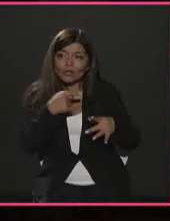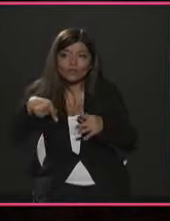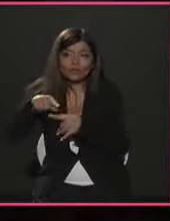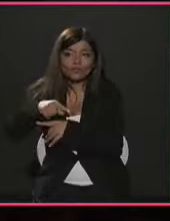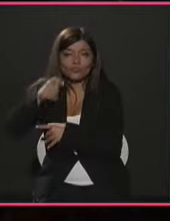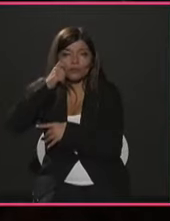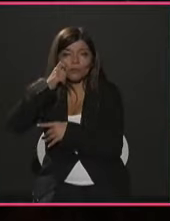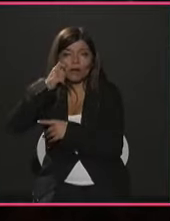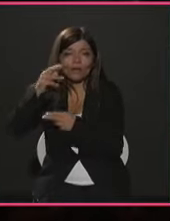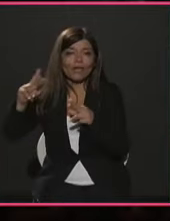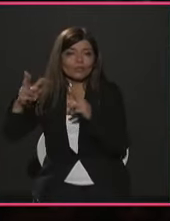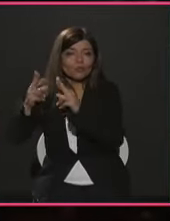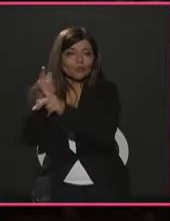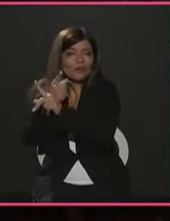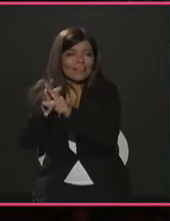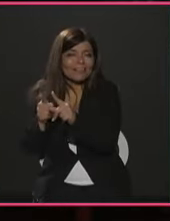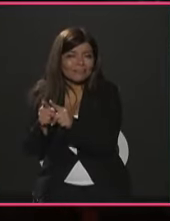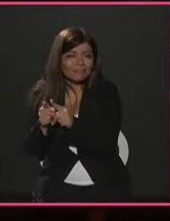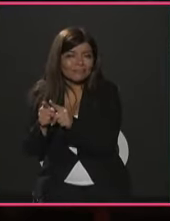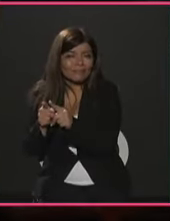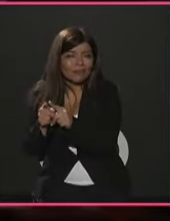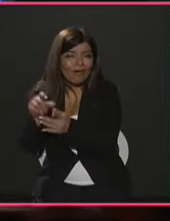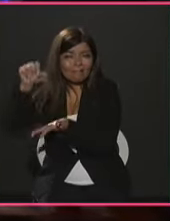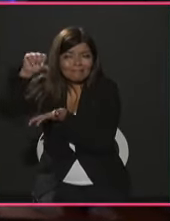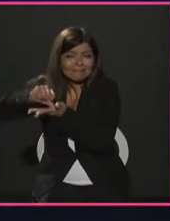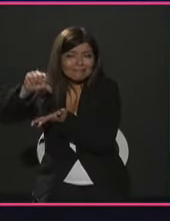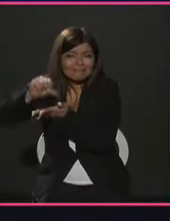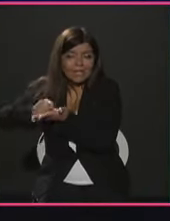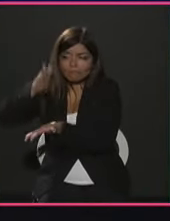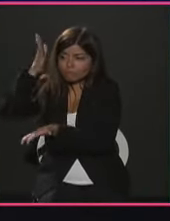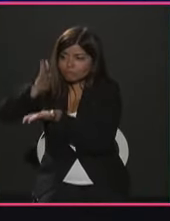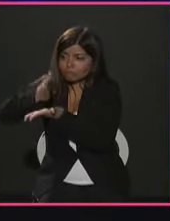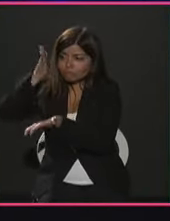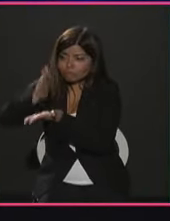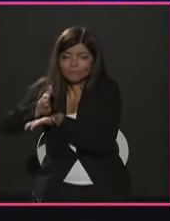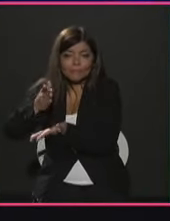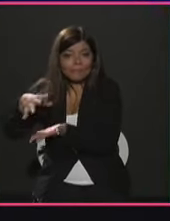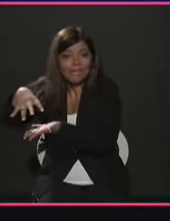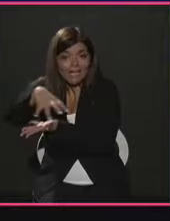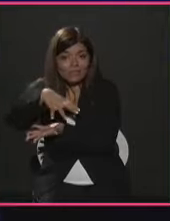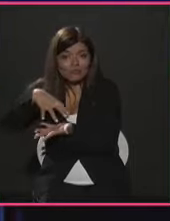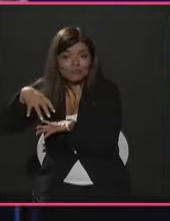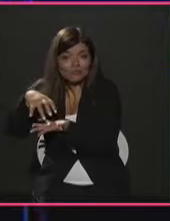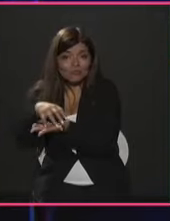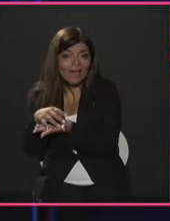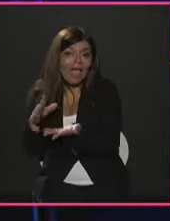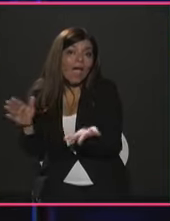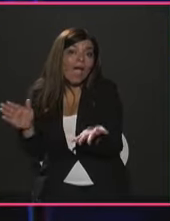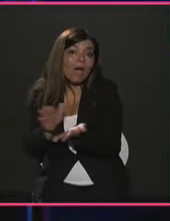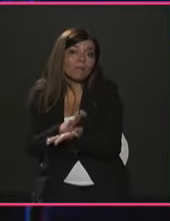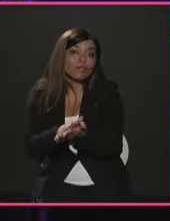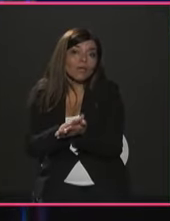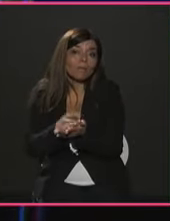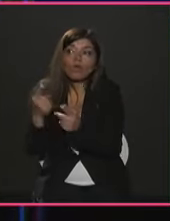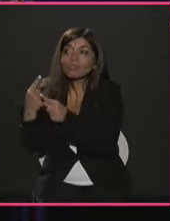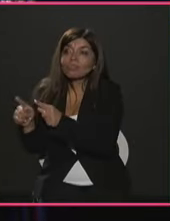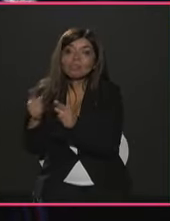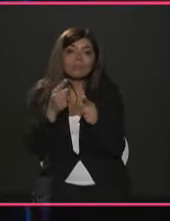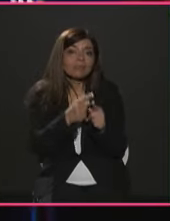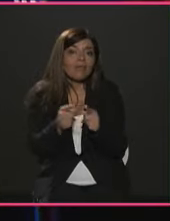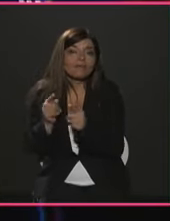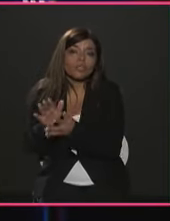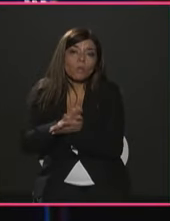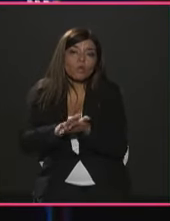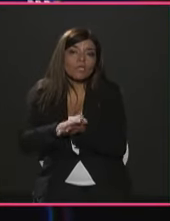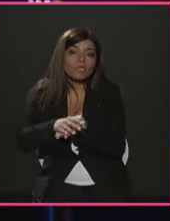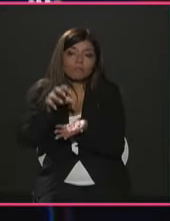son absolutamente monocentric la ciudad es monocentrica la ciudad podría ser policéntrica los barrios